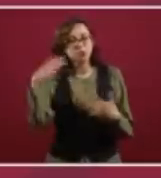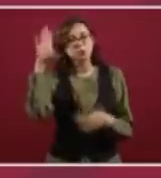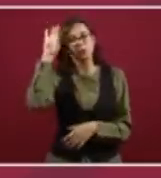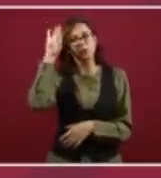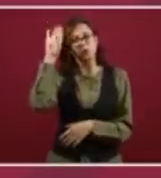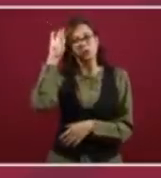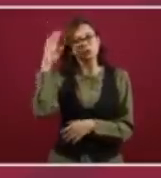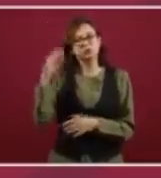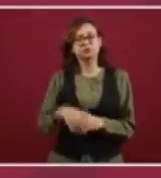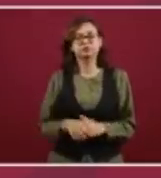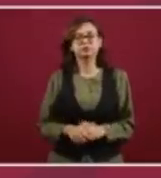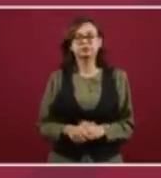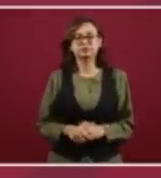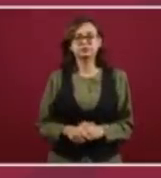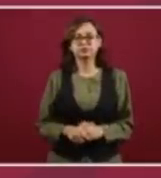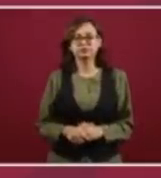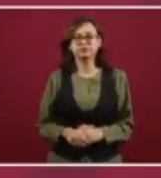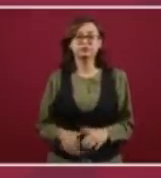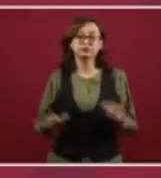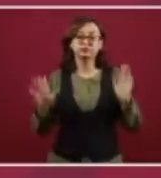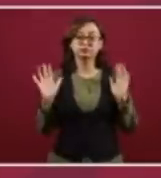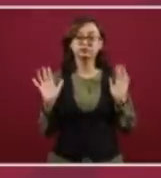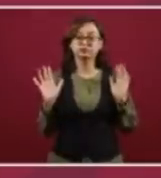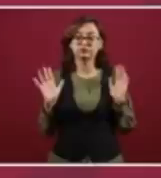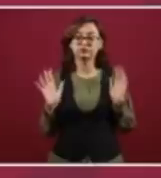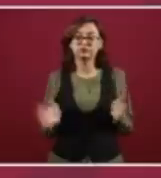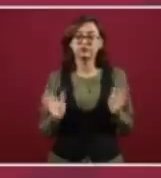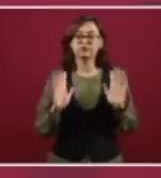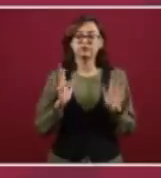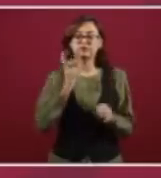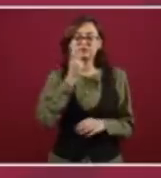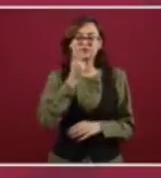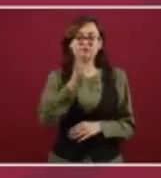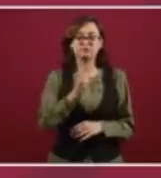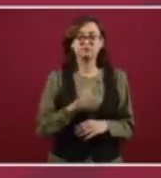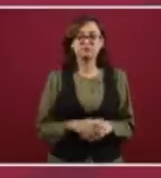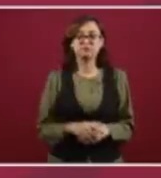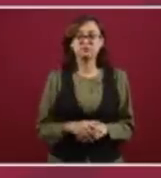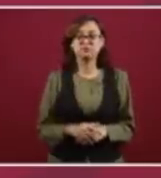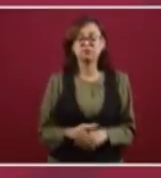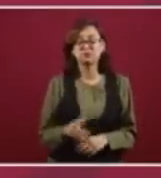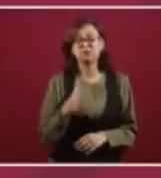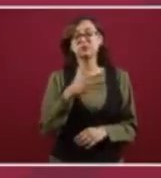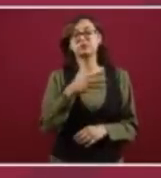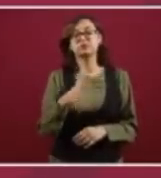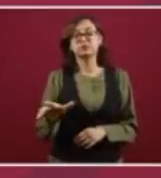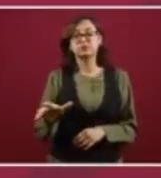Ah, bueno, ya lo dijeron. Pues sí, en general son